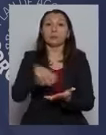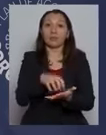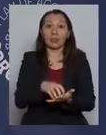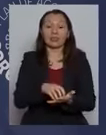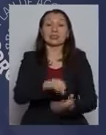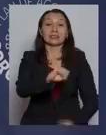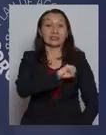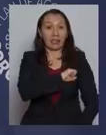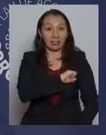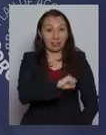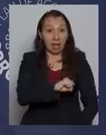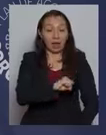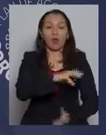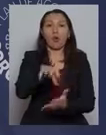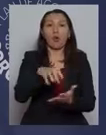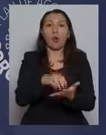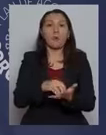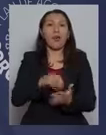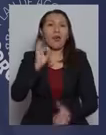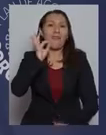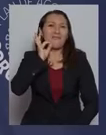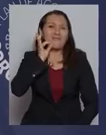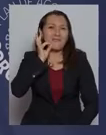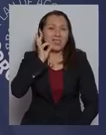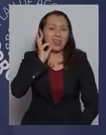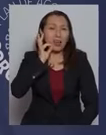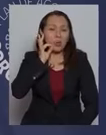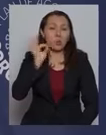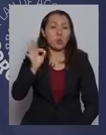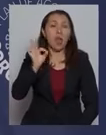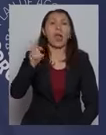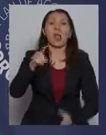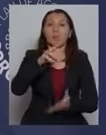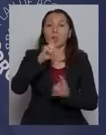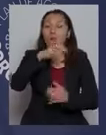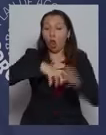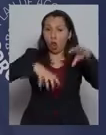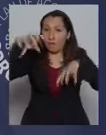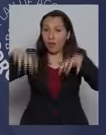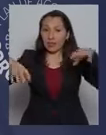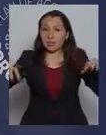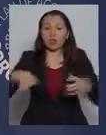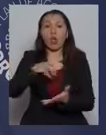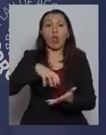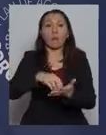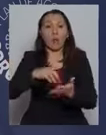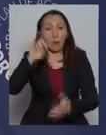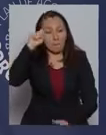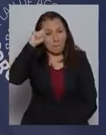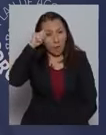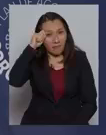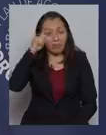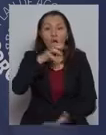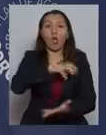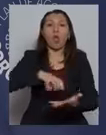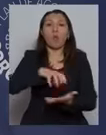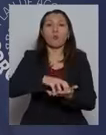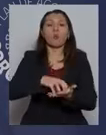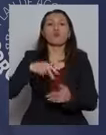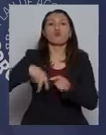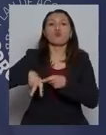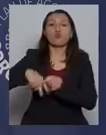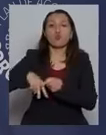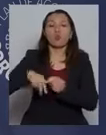de Santiago, la comuna de Vitacura, la comuna de Lo Barnechea, la comuna de Providencia y la comuna de